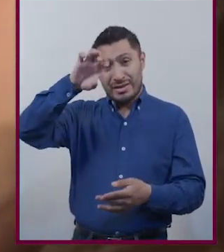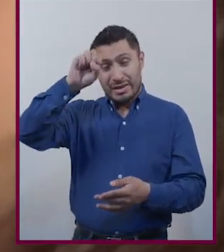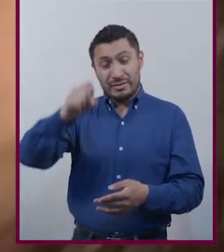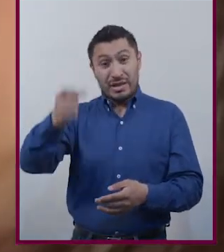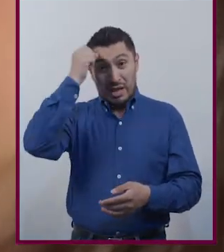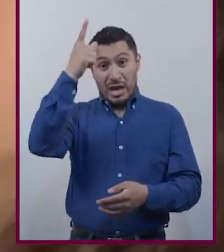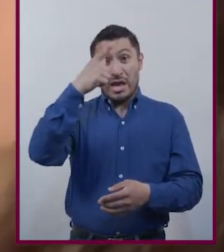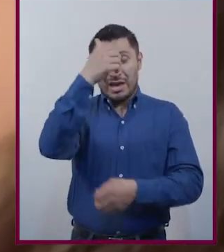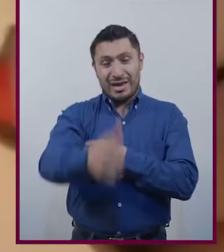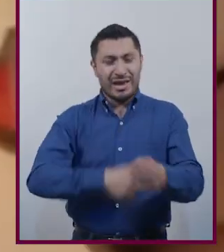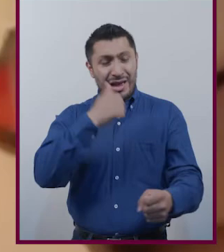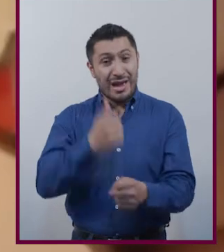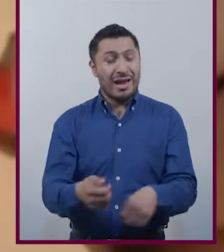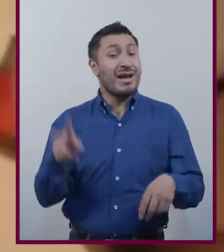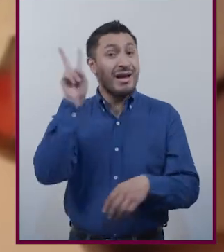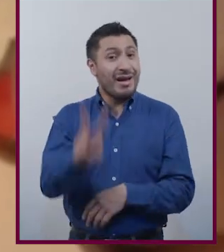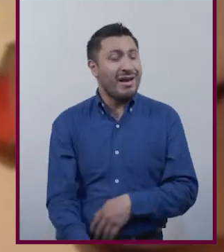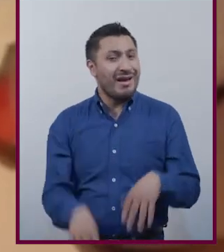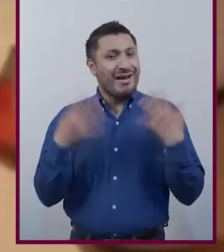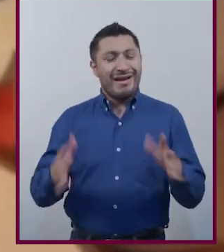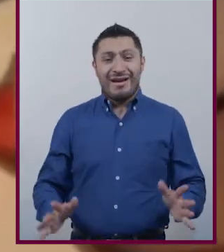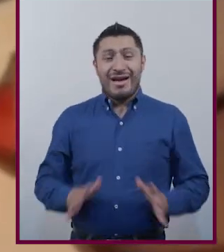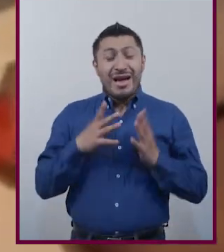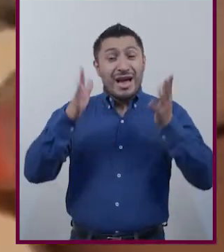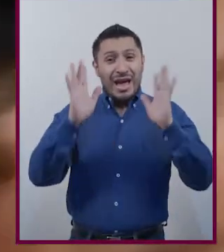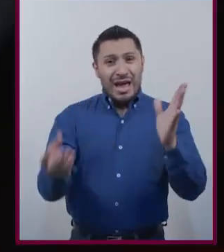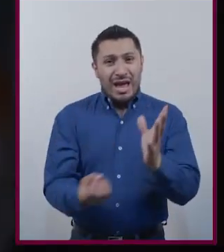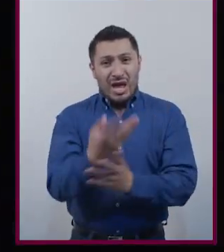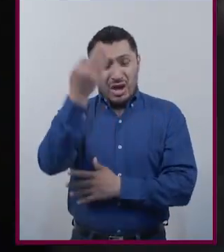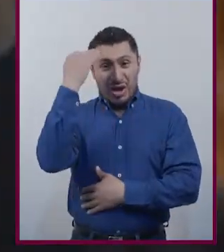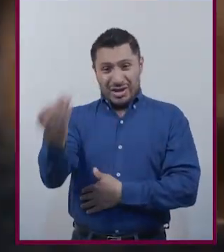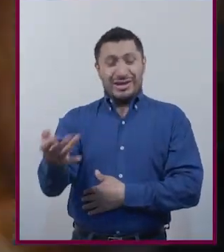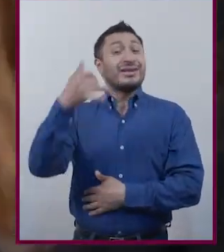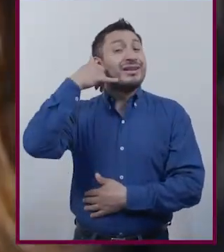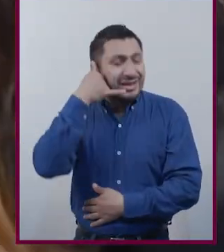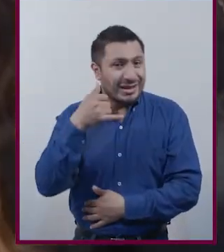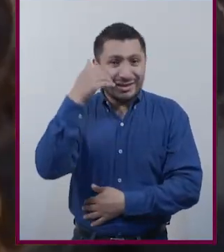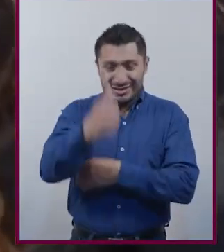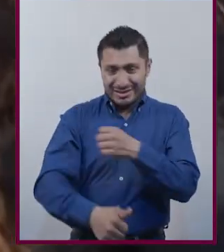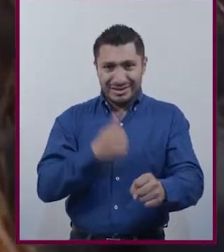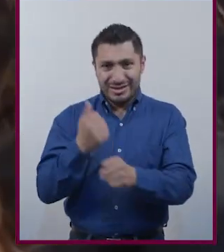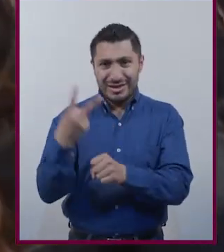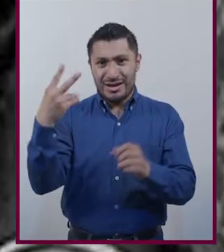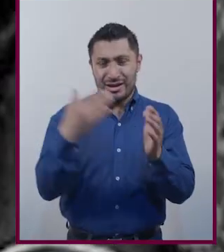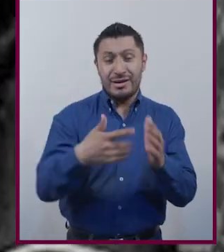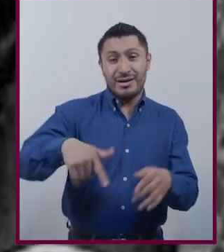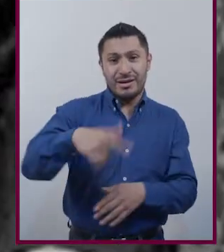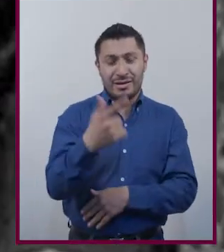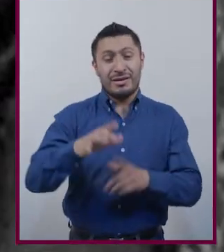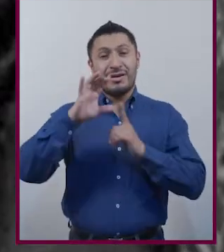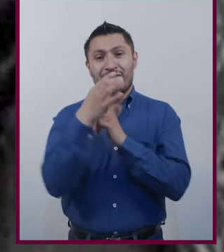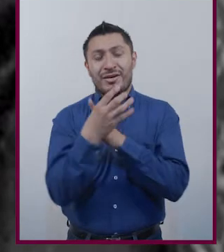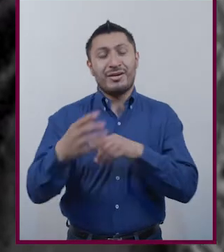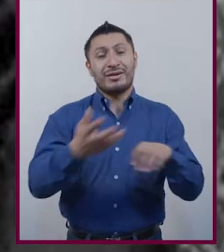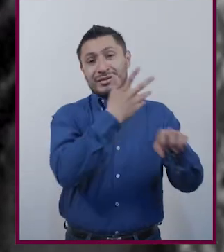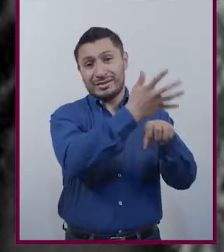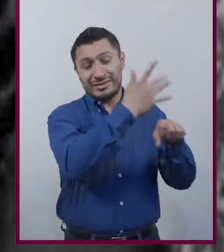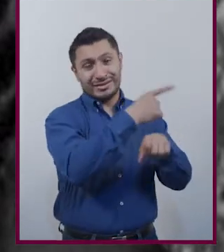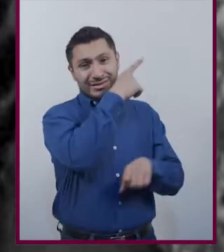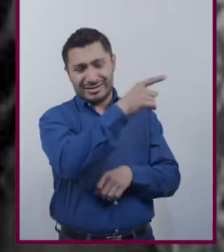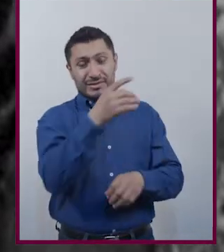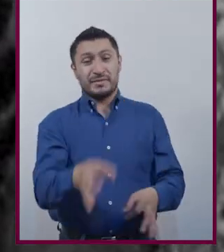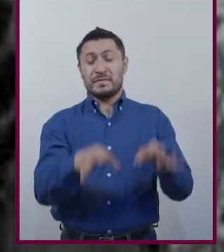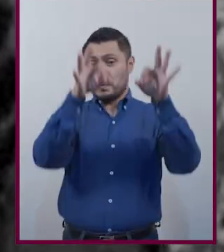año. Por cierto, ya en esta nueva era del teléfono, en el año 2012, el Congreso de los Estados